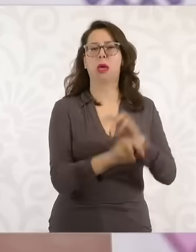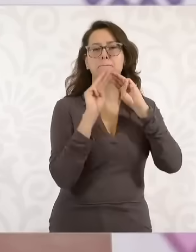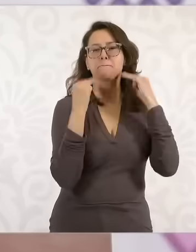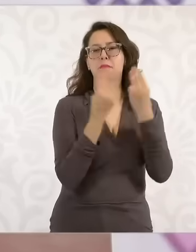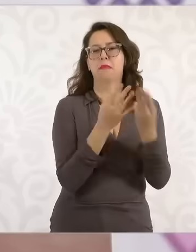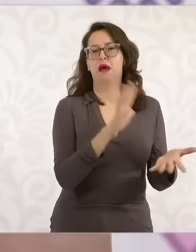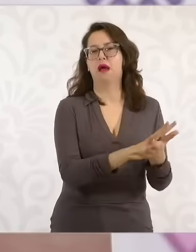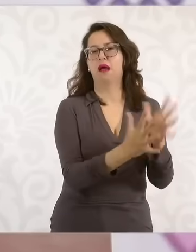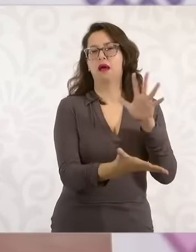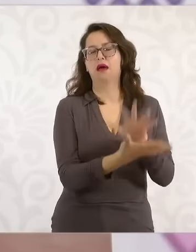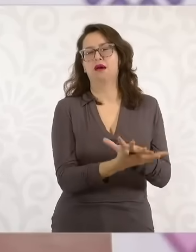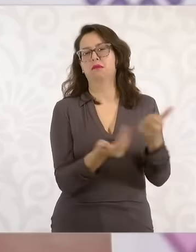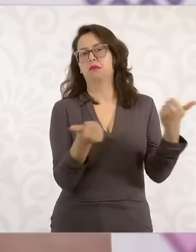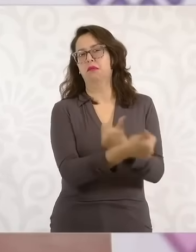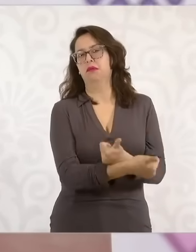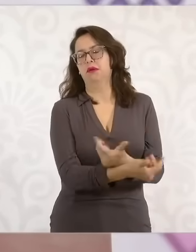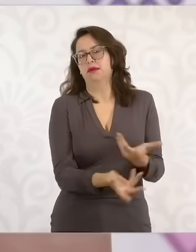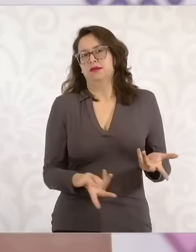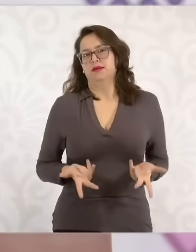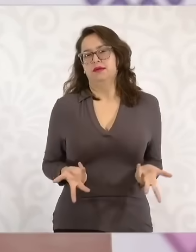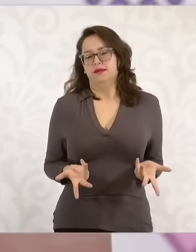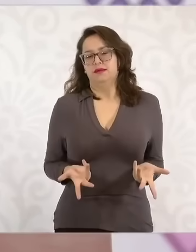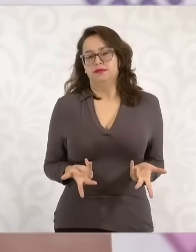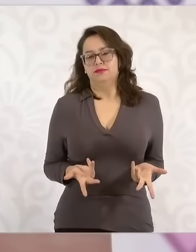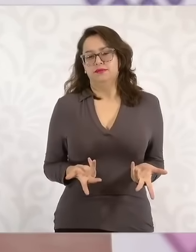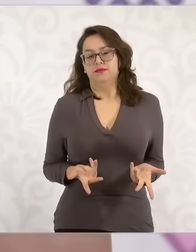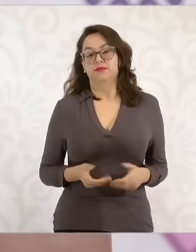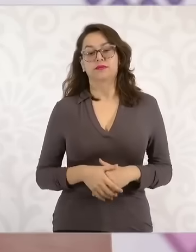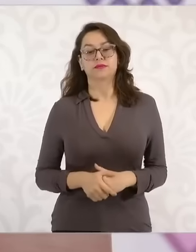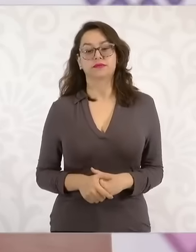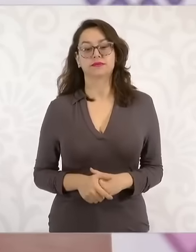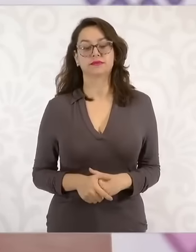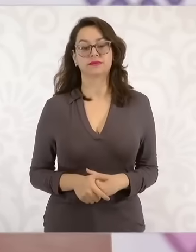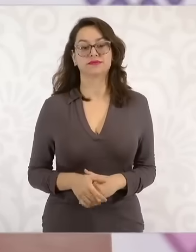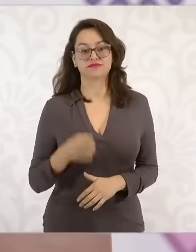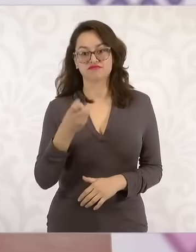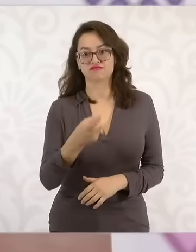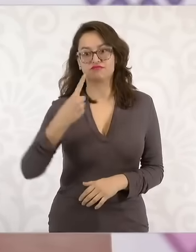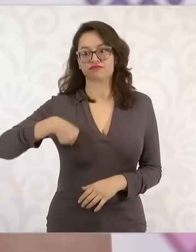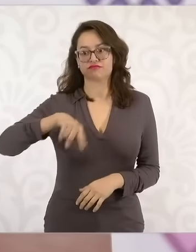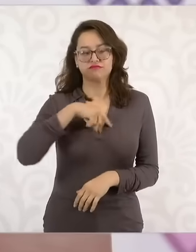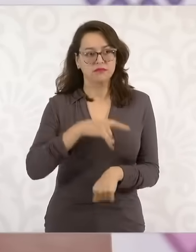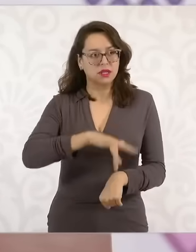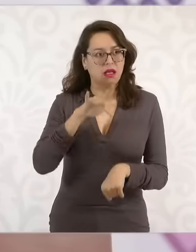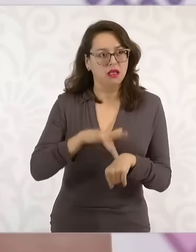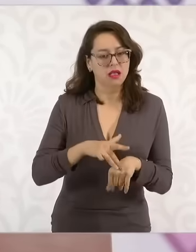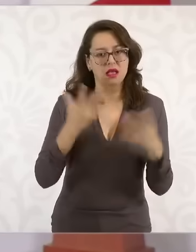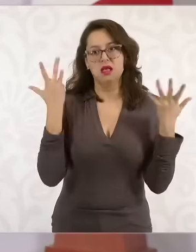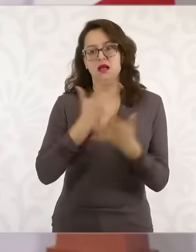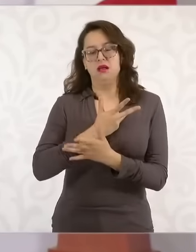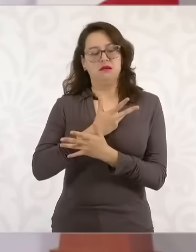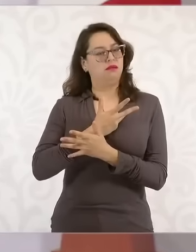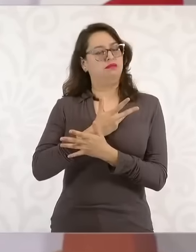Fíjense, por cierto, ahora lo ponemos. Entonces nosotros ya vivimos eso. Entonces se